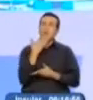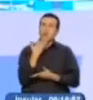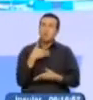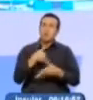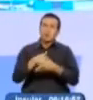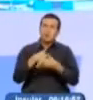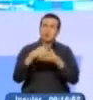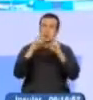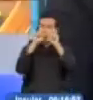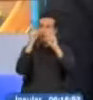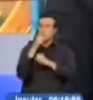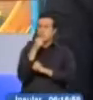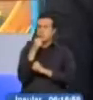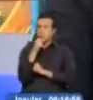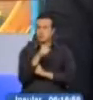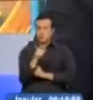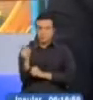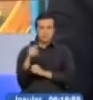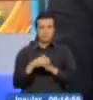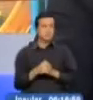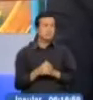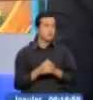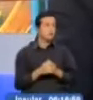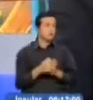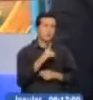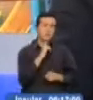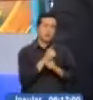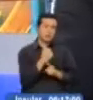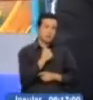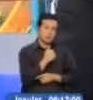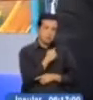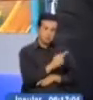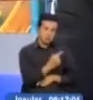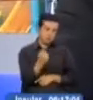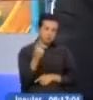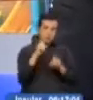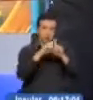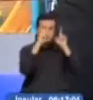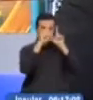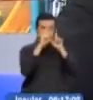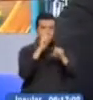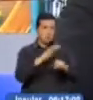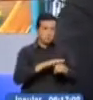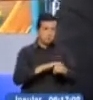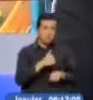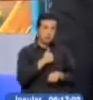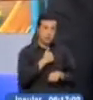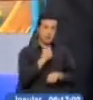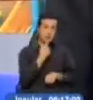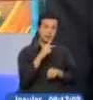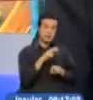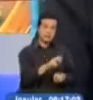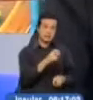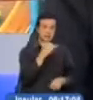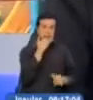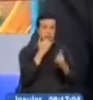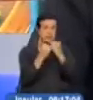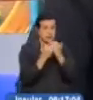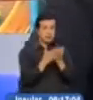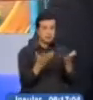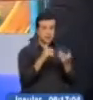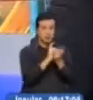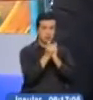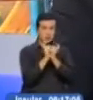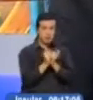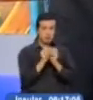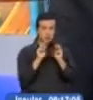límites de las encuestas. Ahora, hay que hacer mea culpa entonces del lado de los encuestadores o los investigadores sociales. Tú hablas